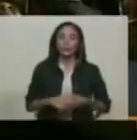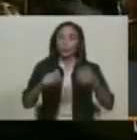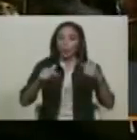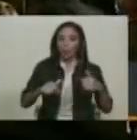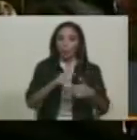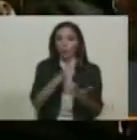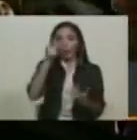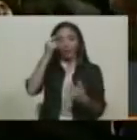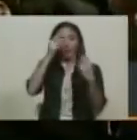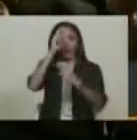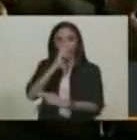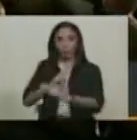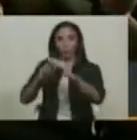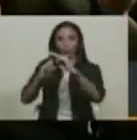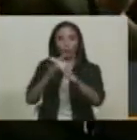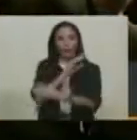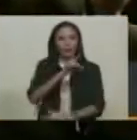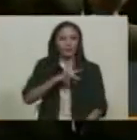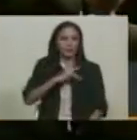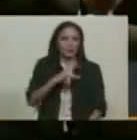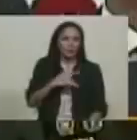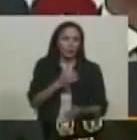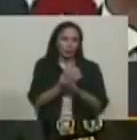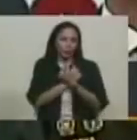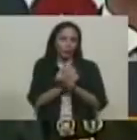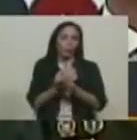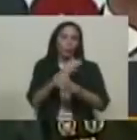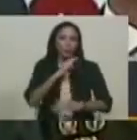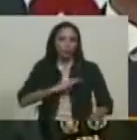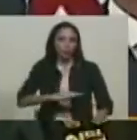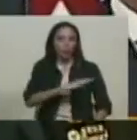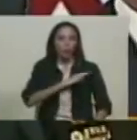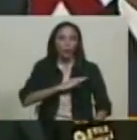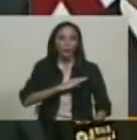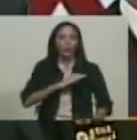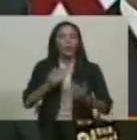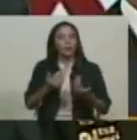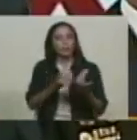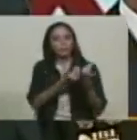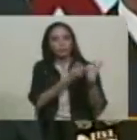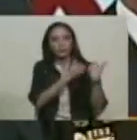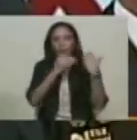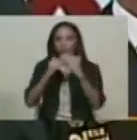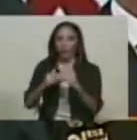ascenso, sientan en su moral el compromiso